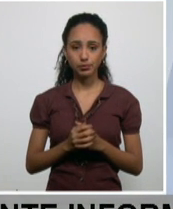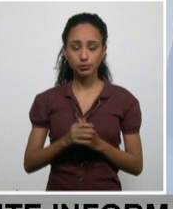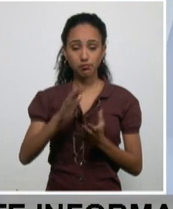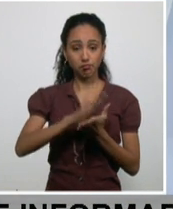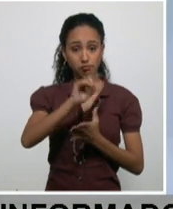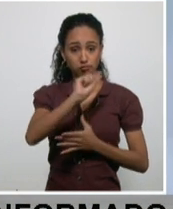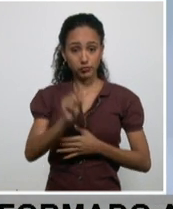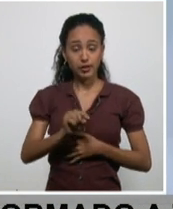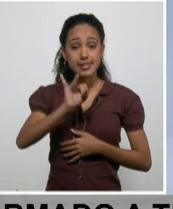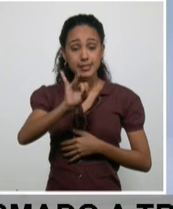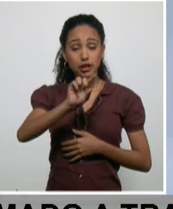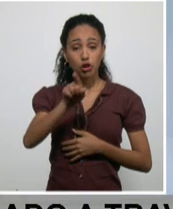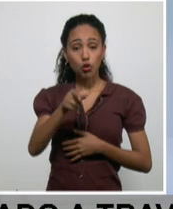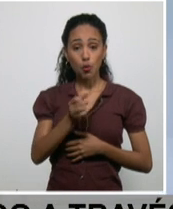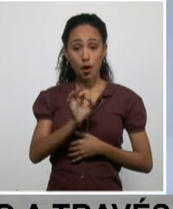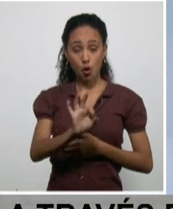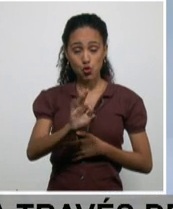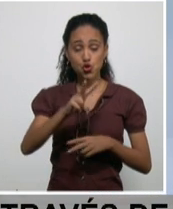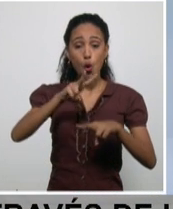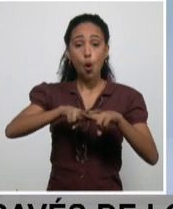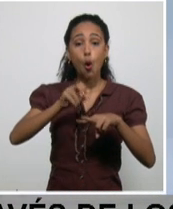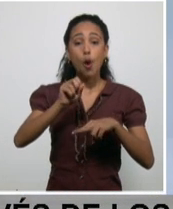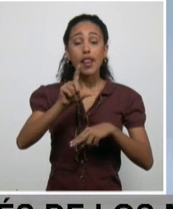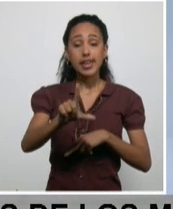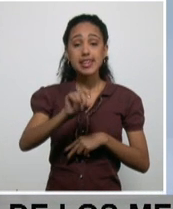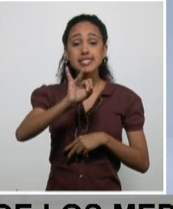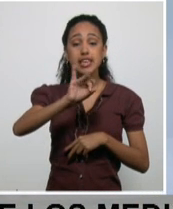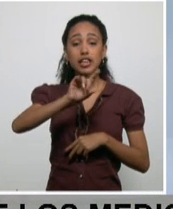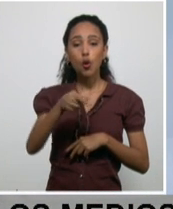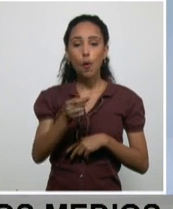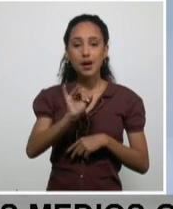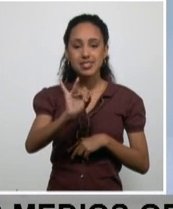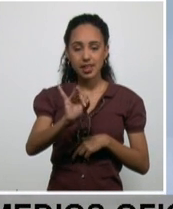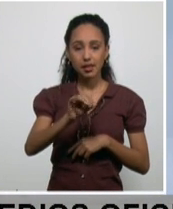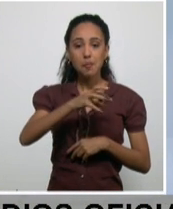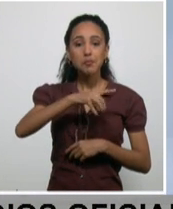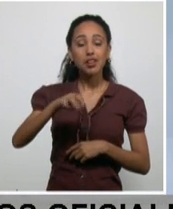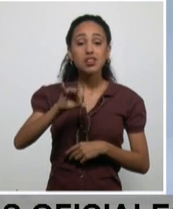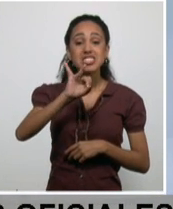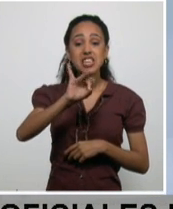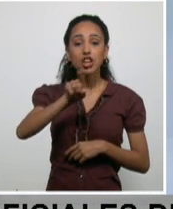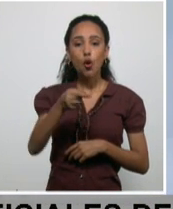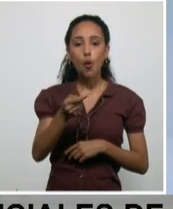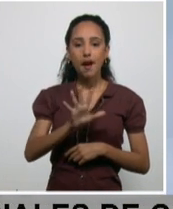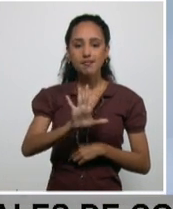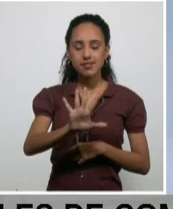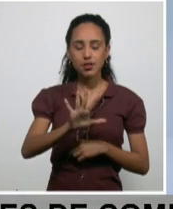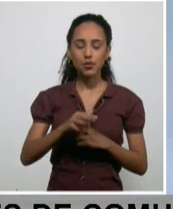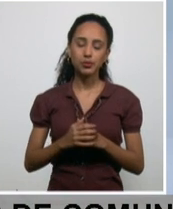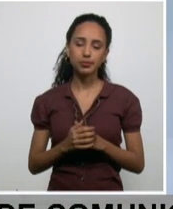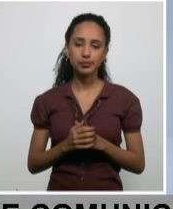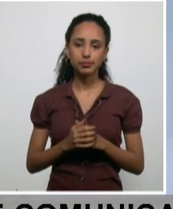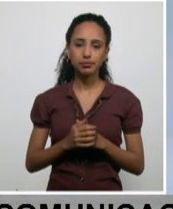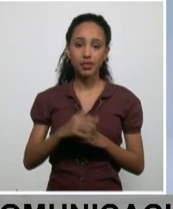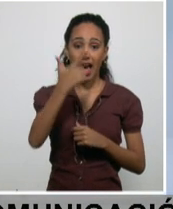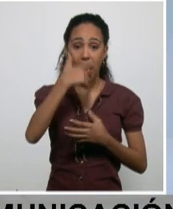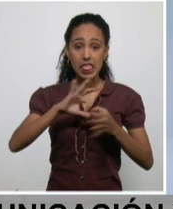Mayabeque 7,8, Holguín 7,7, Pinar del Río 7,5 y